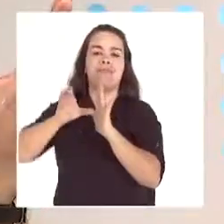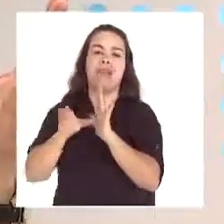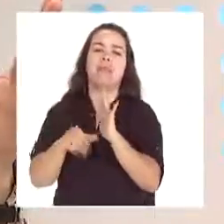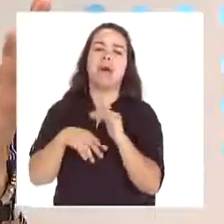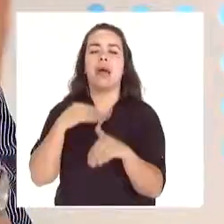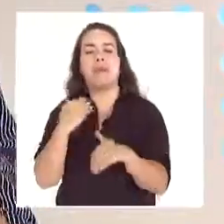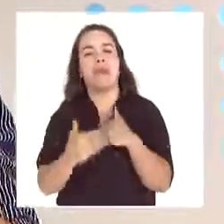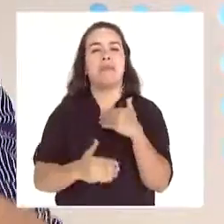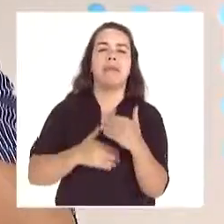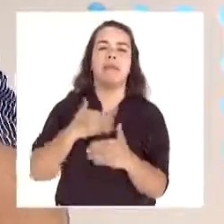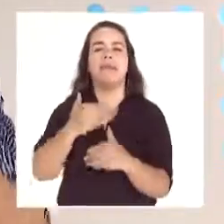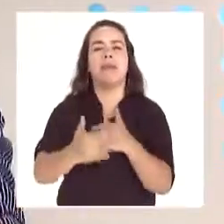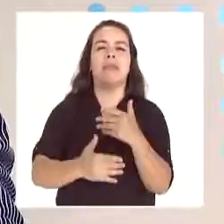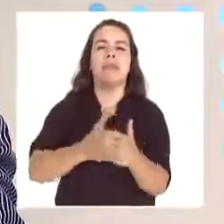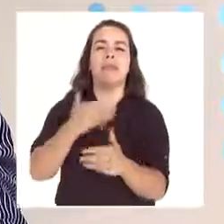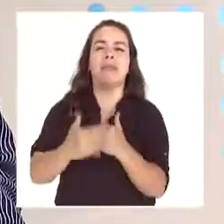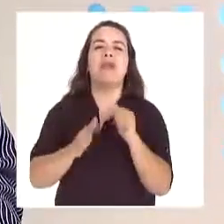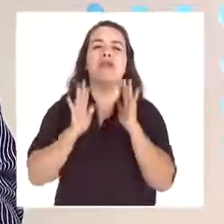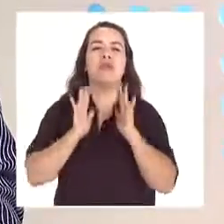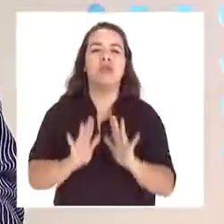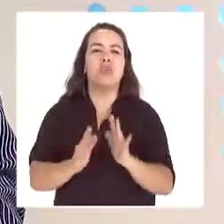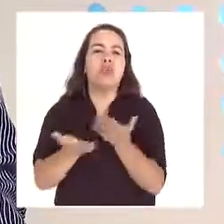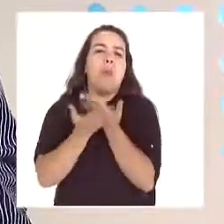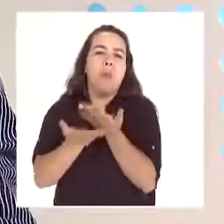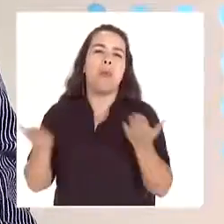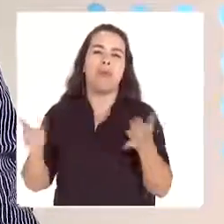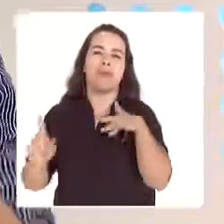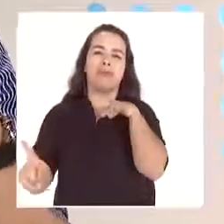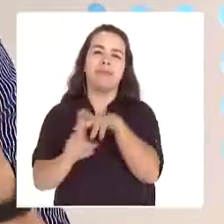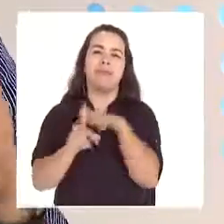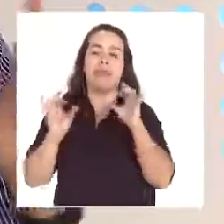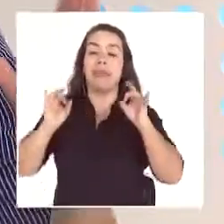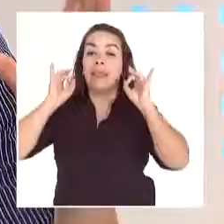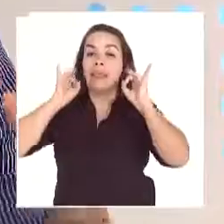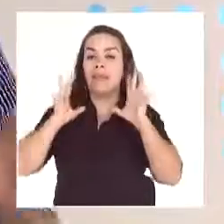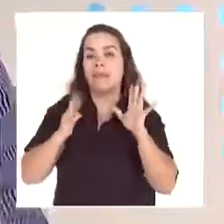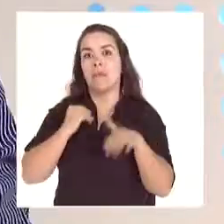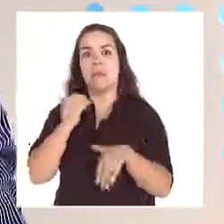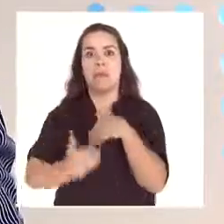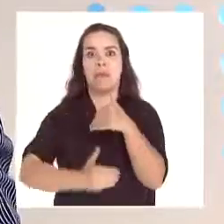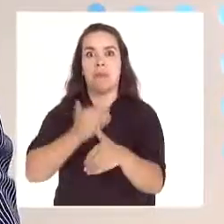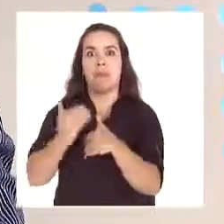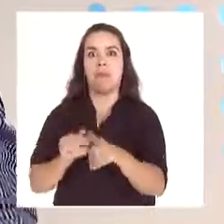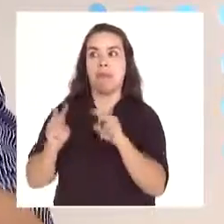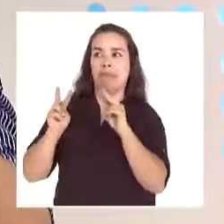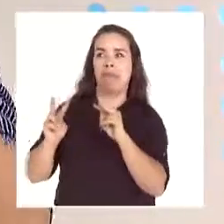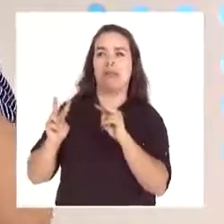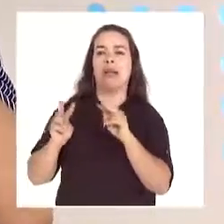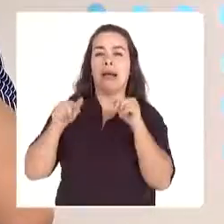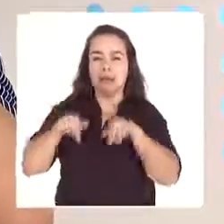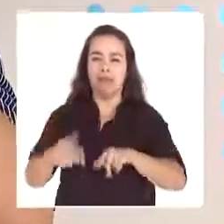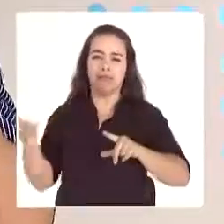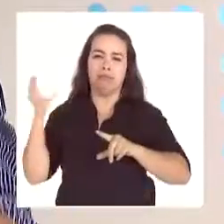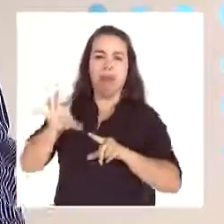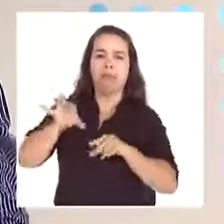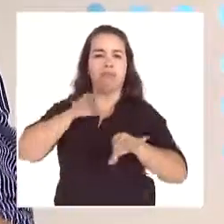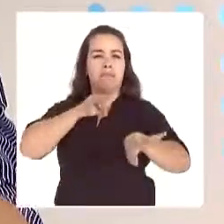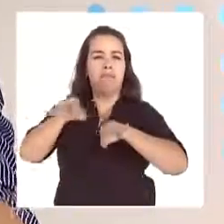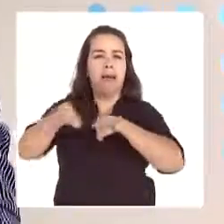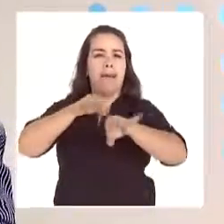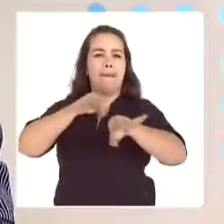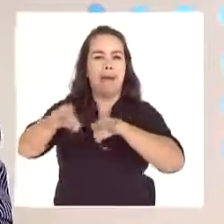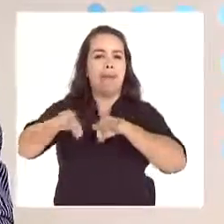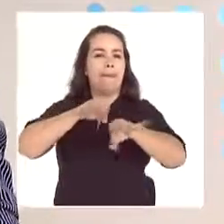todo este mare magnum de cosas que hemos visto en el transcurso del programa y que